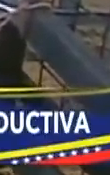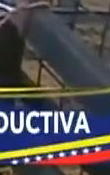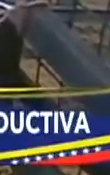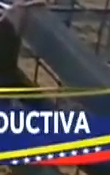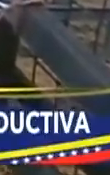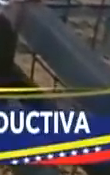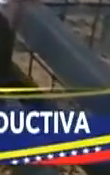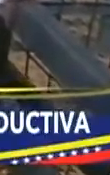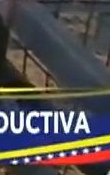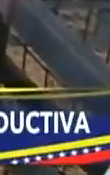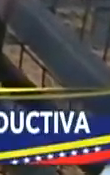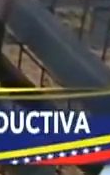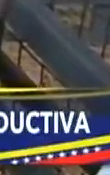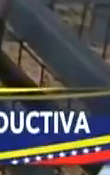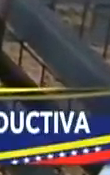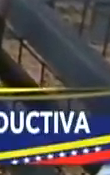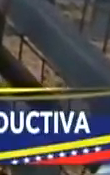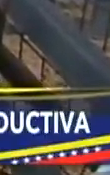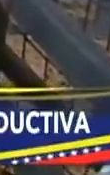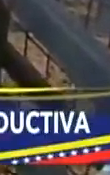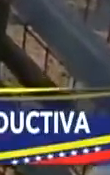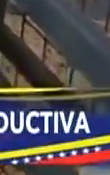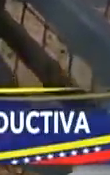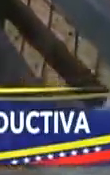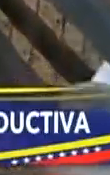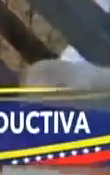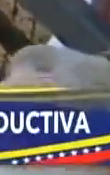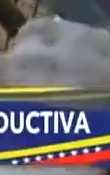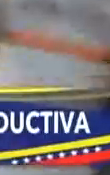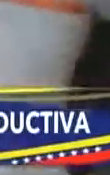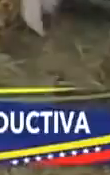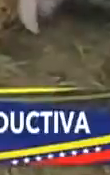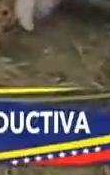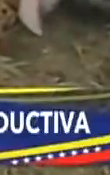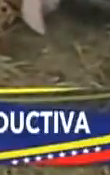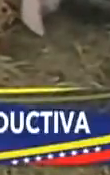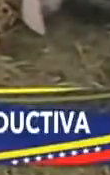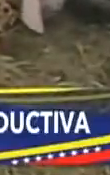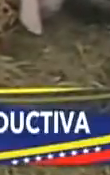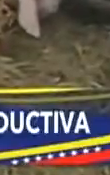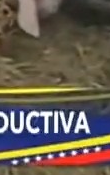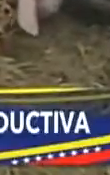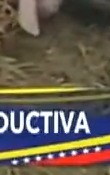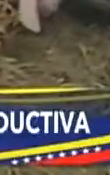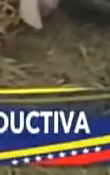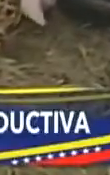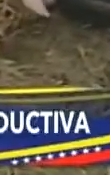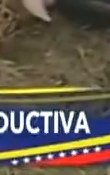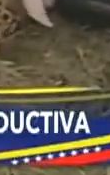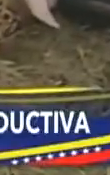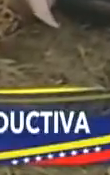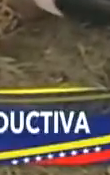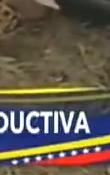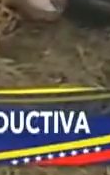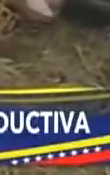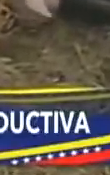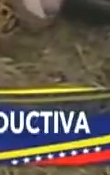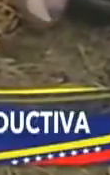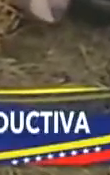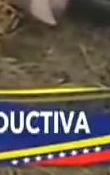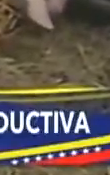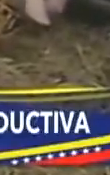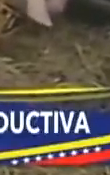Cordero de Dios. Que quita los pecados del mundo. Es así, señor presidente. Correcto, que nos quite los pecados. Sobre todo a Castro Soteldo, le quite los